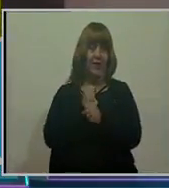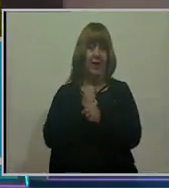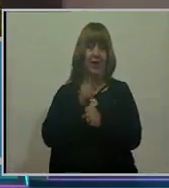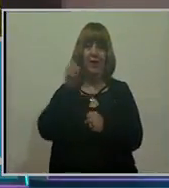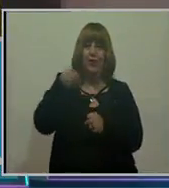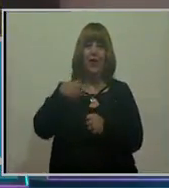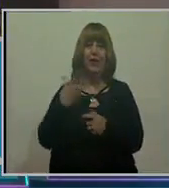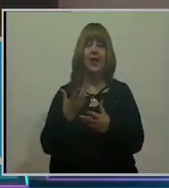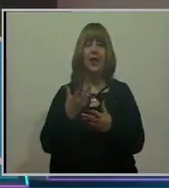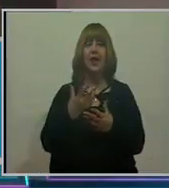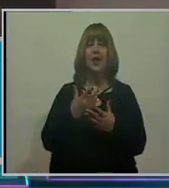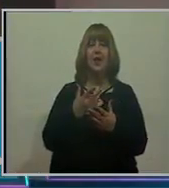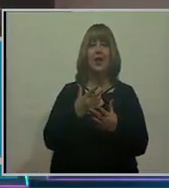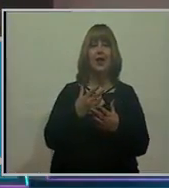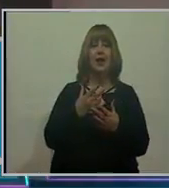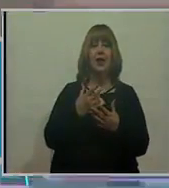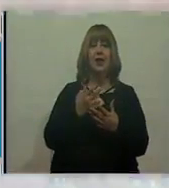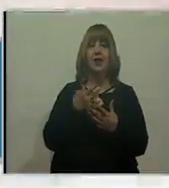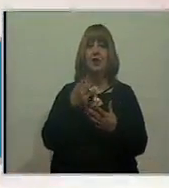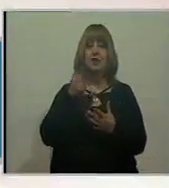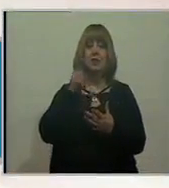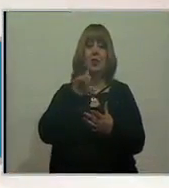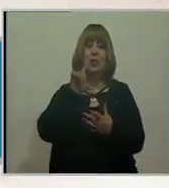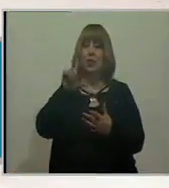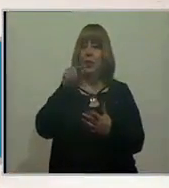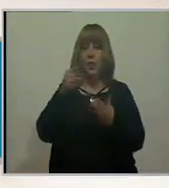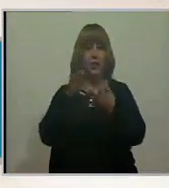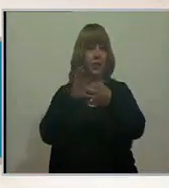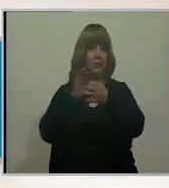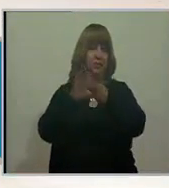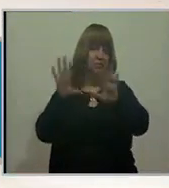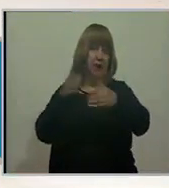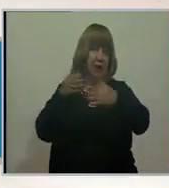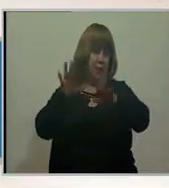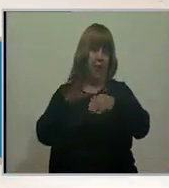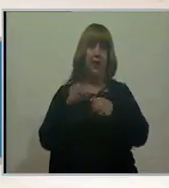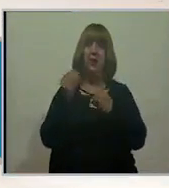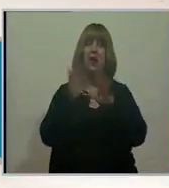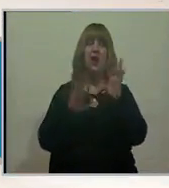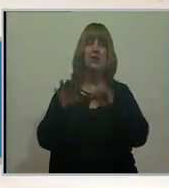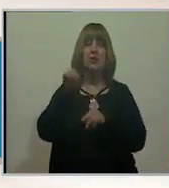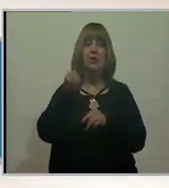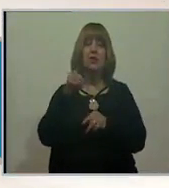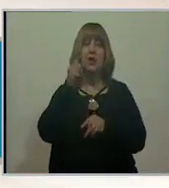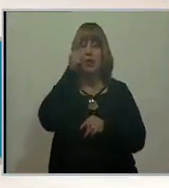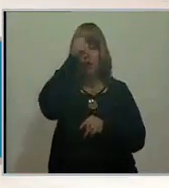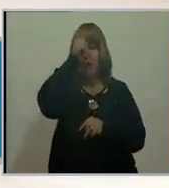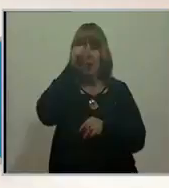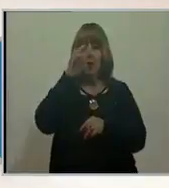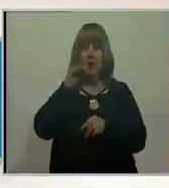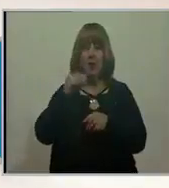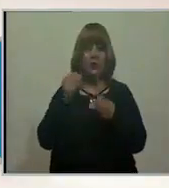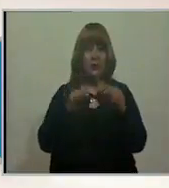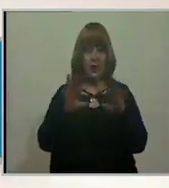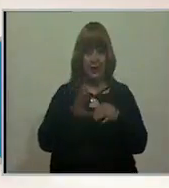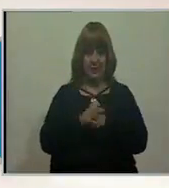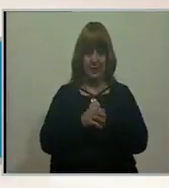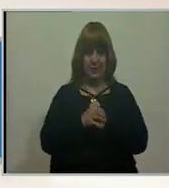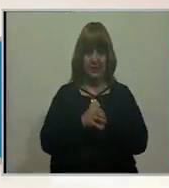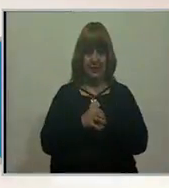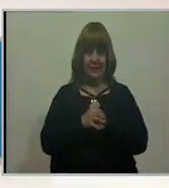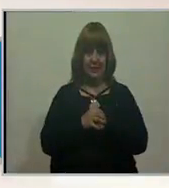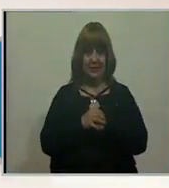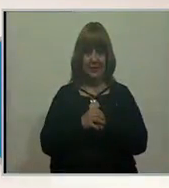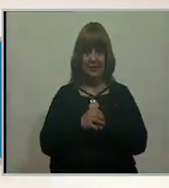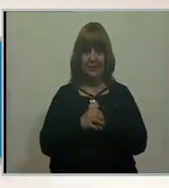Te llama el gerente que dice, tómese el lunes, Rodi. Usted el lunes no trabaja. Por favor. ¿Qué haces el domingo de la noche? Por favor, hay niños levantados.